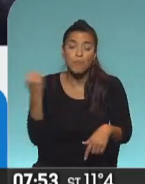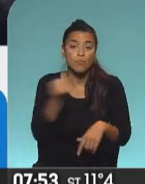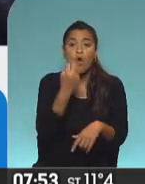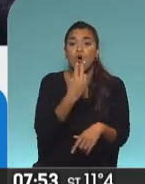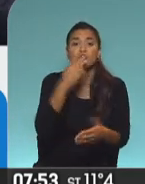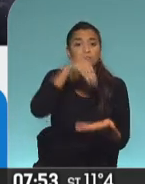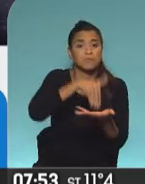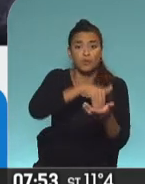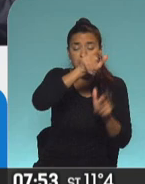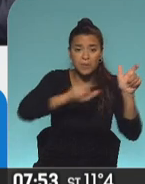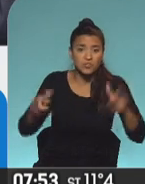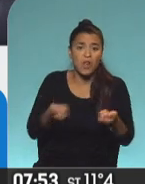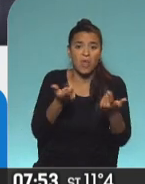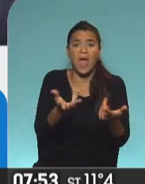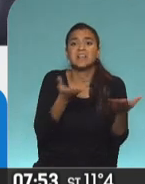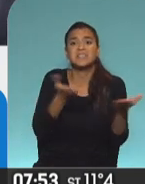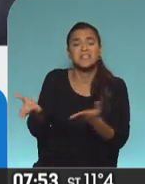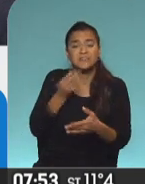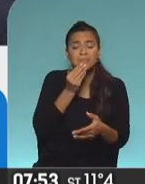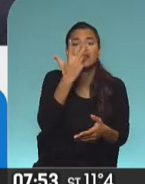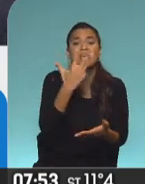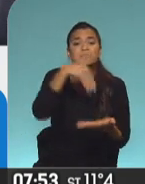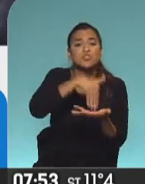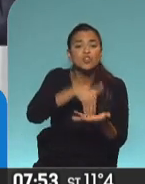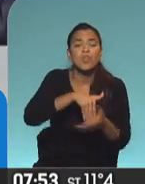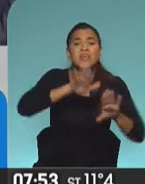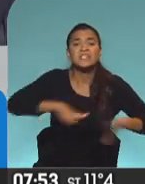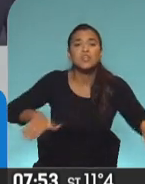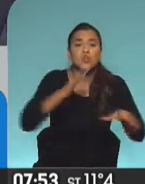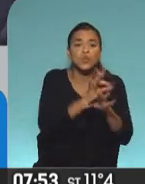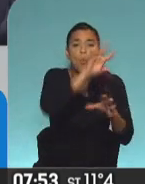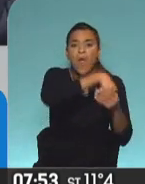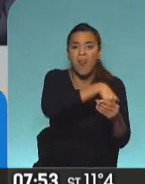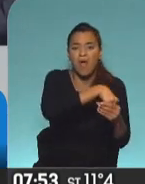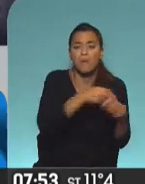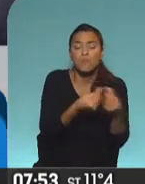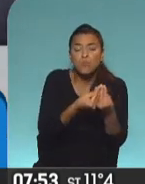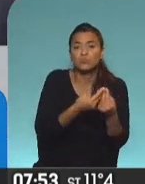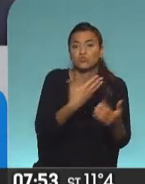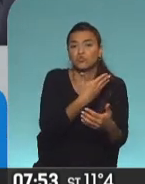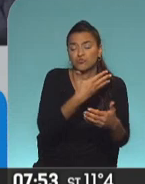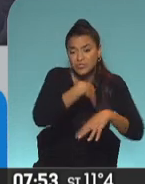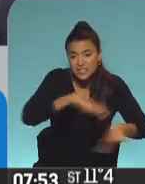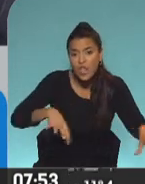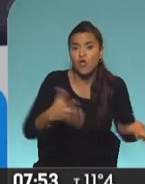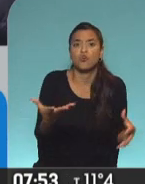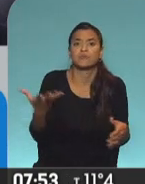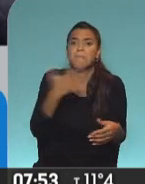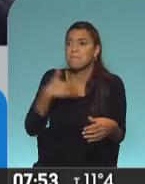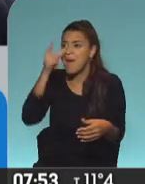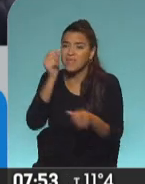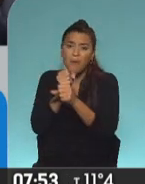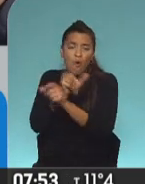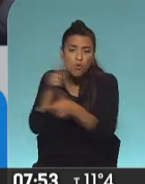millones de personas que reciben asistencia alimentaria, 3 millones son chicos en las escuelas. Muchos de los chicos, sus padres se han quedado sin trabajo, lo han tenido complicado, por